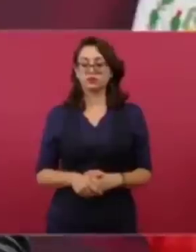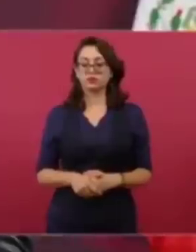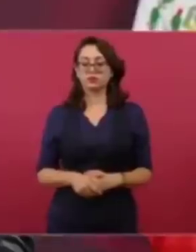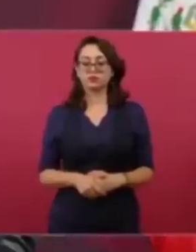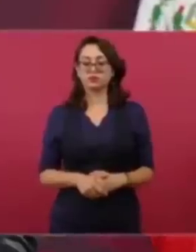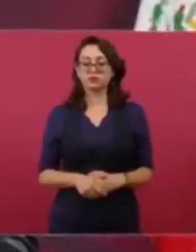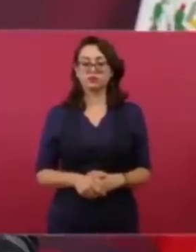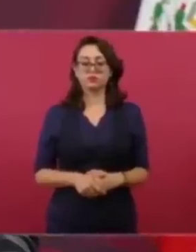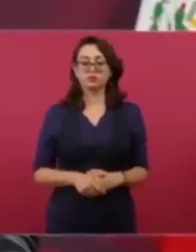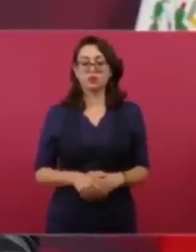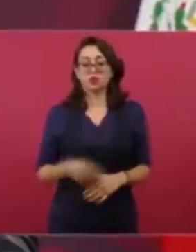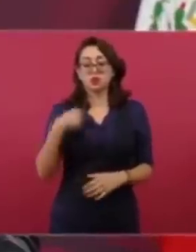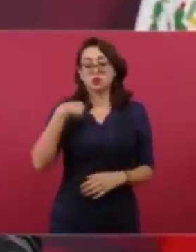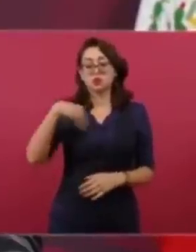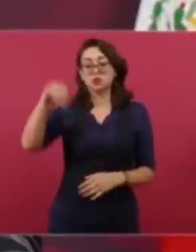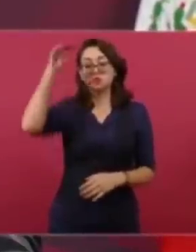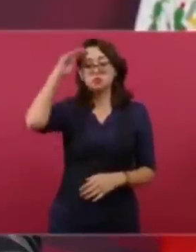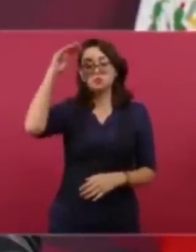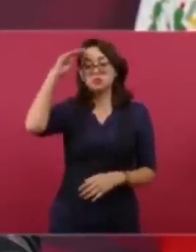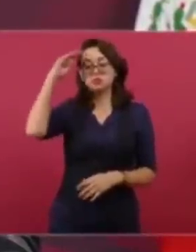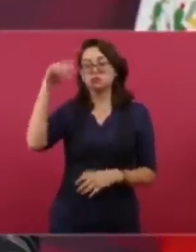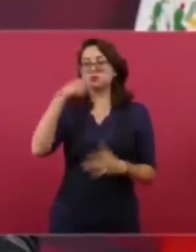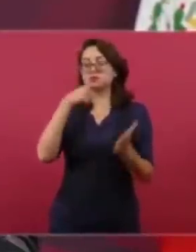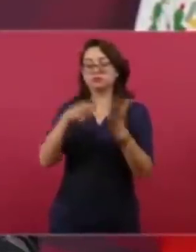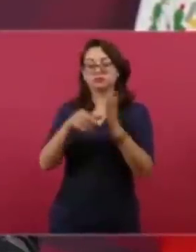ya tenemos respuesta, si no, esperamos.